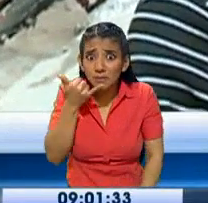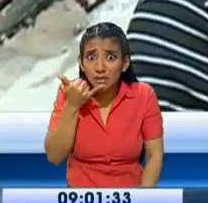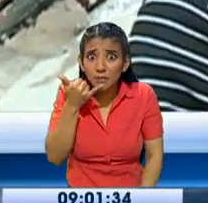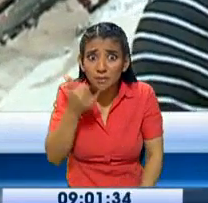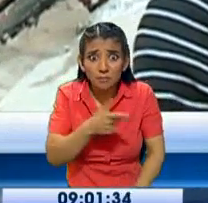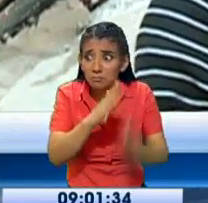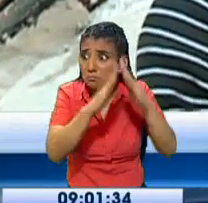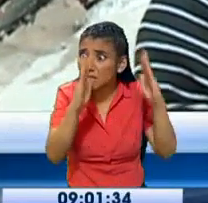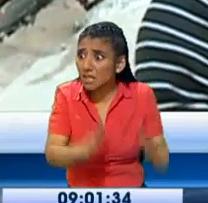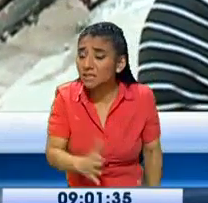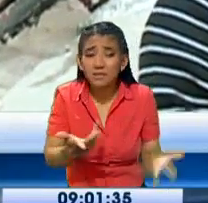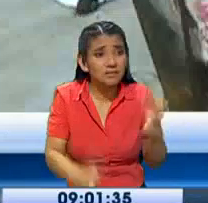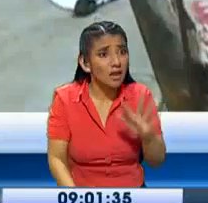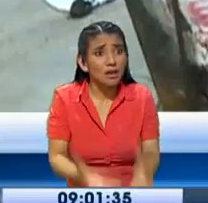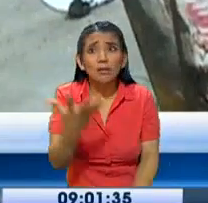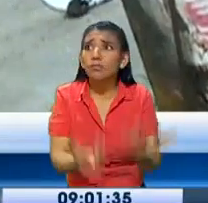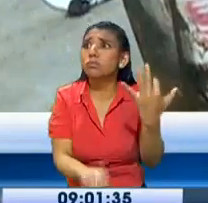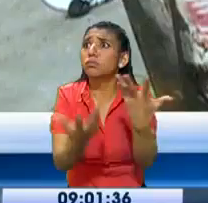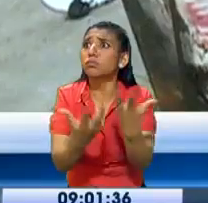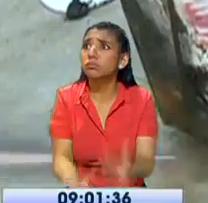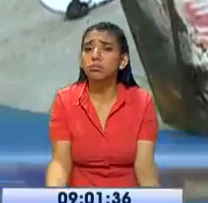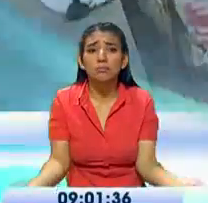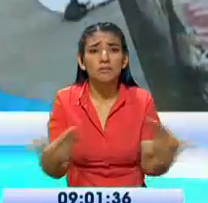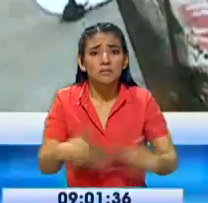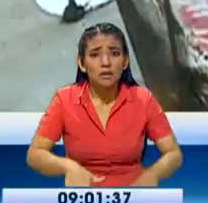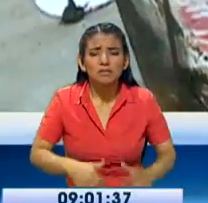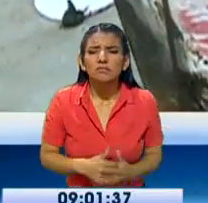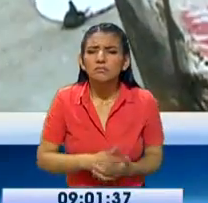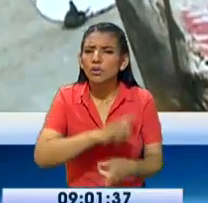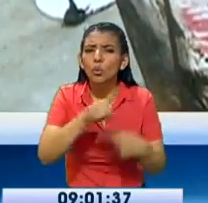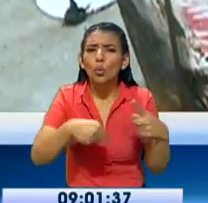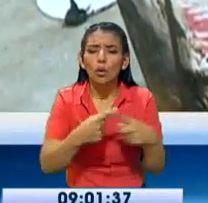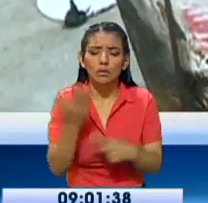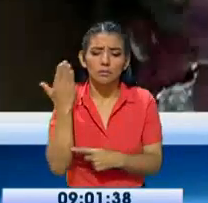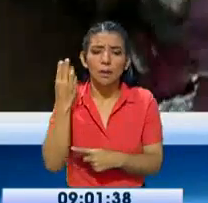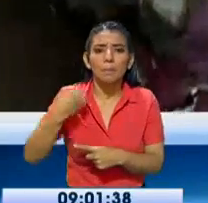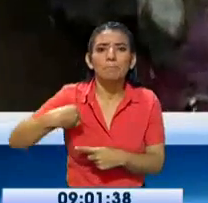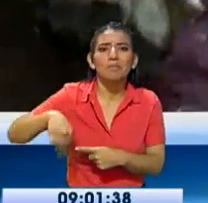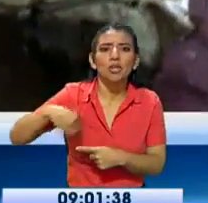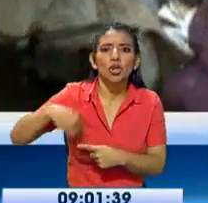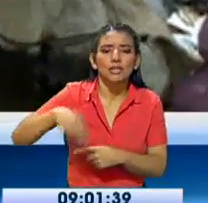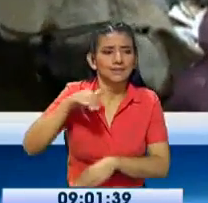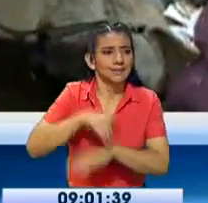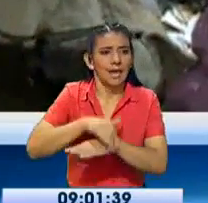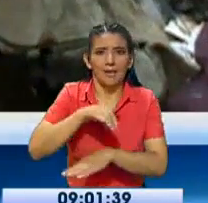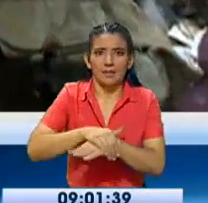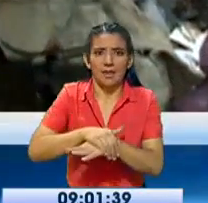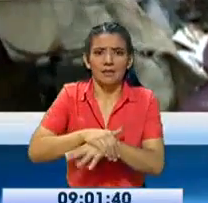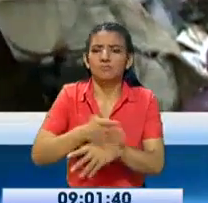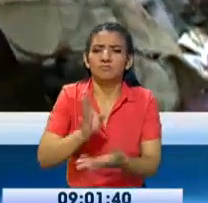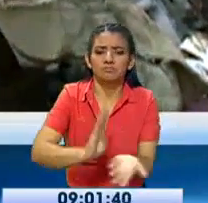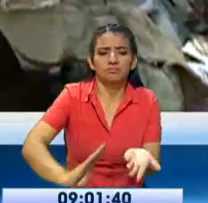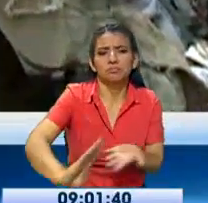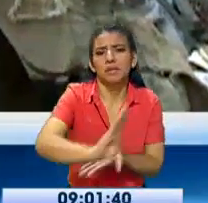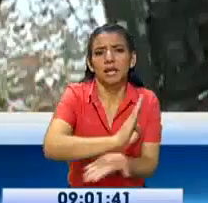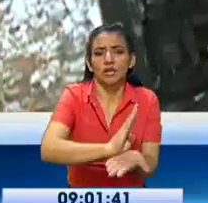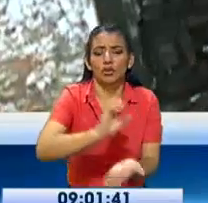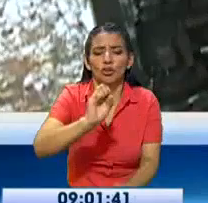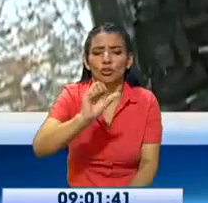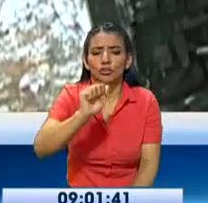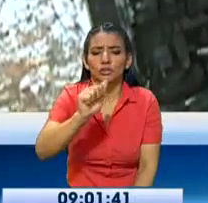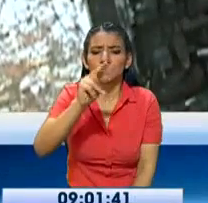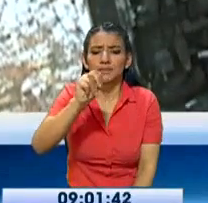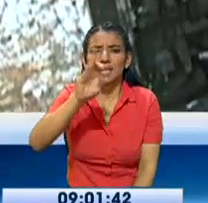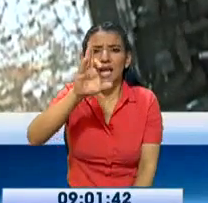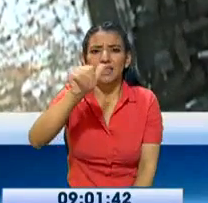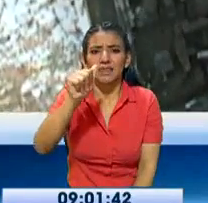casa encontré en cenizas. El incendio se registró el pasado miércoles en horas de la tarde en el barrio Santa Rosa, en el sector de la Mena